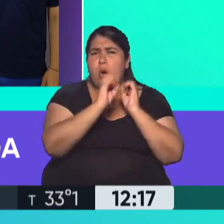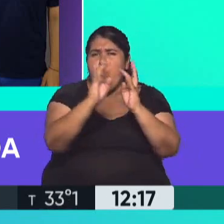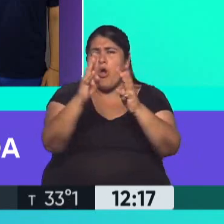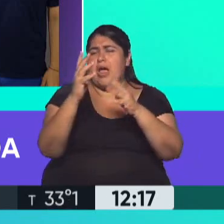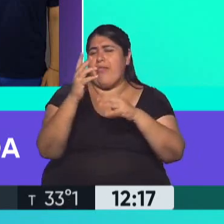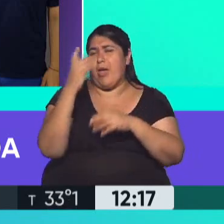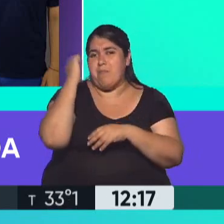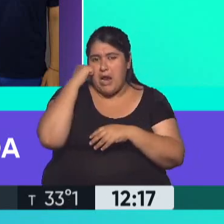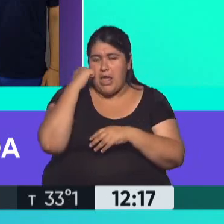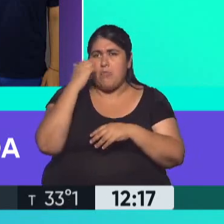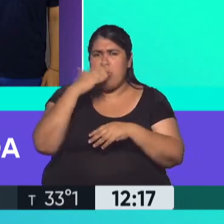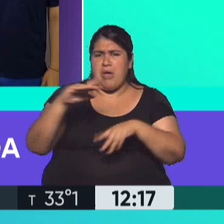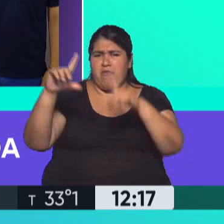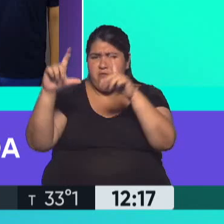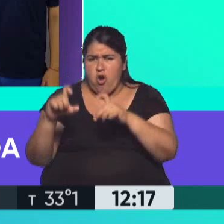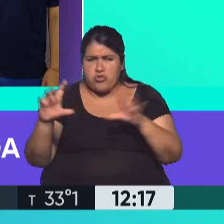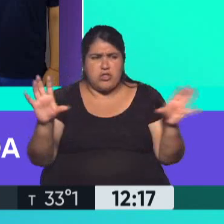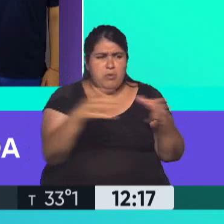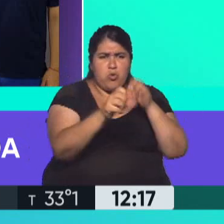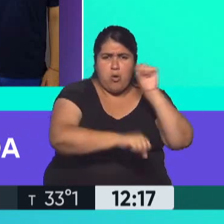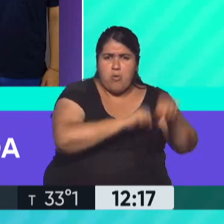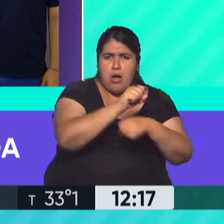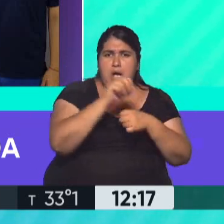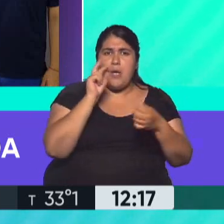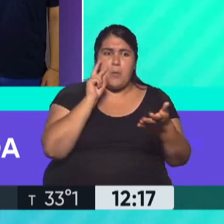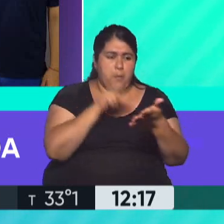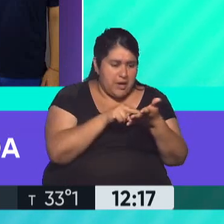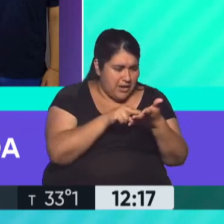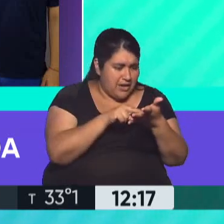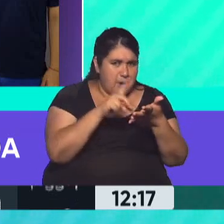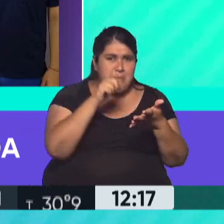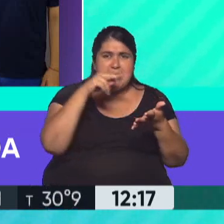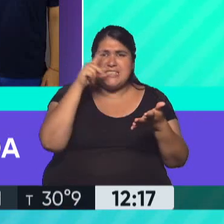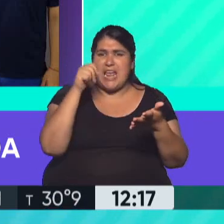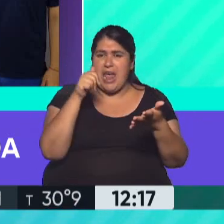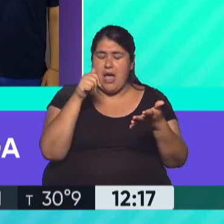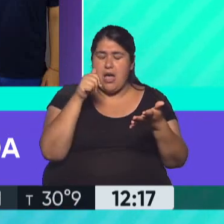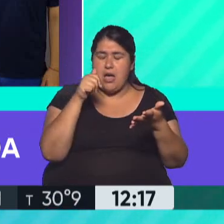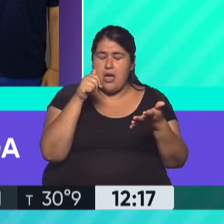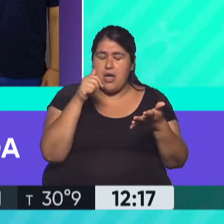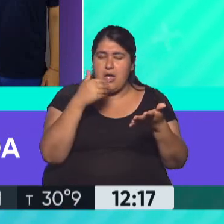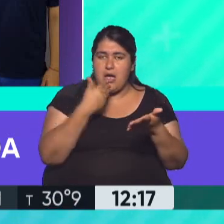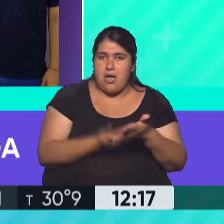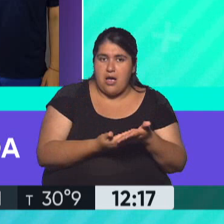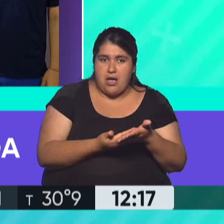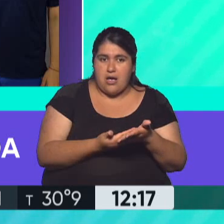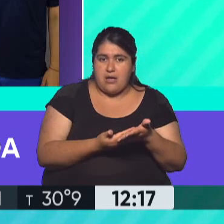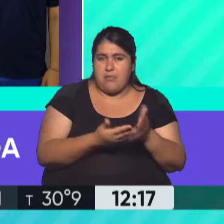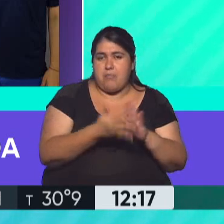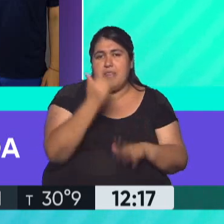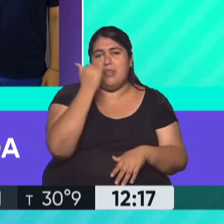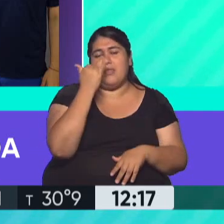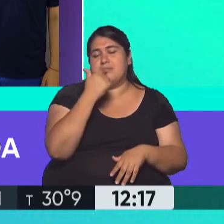vi la foto, y después vi sé que te hacen, después vi el nombre de Marcela, y ya la verdad es que no leí más porque no tenía ninguna duda de lo que había